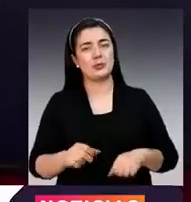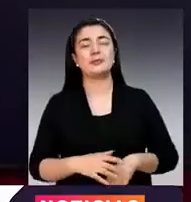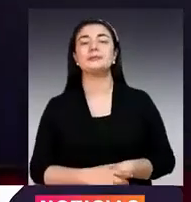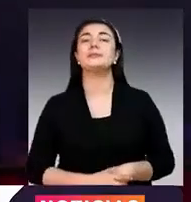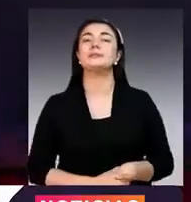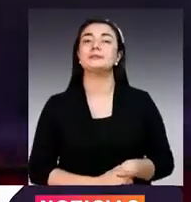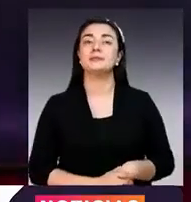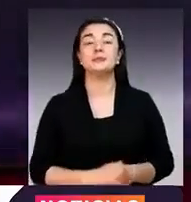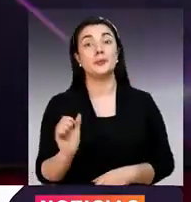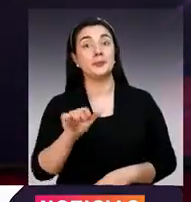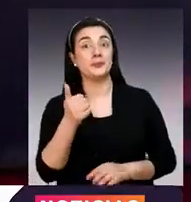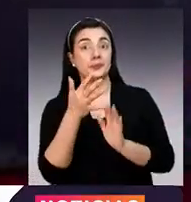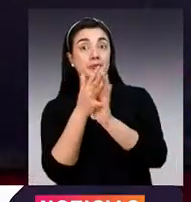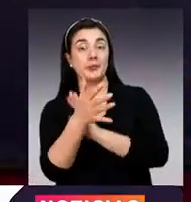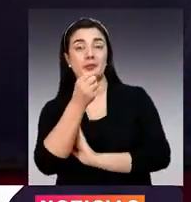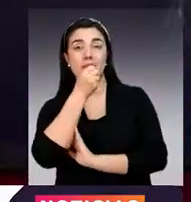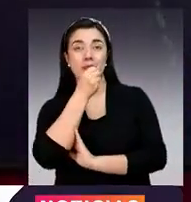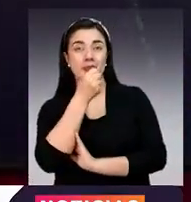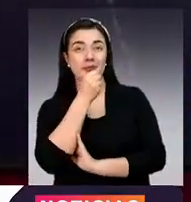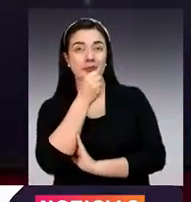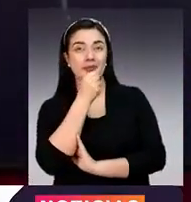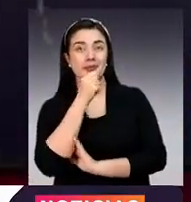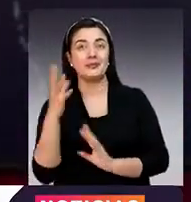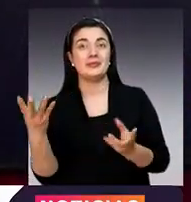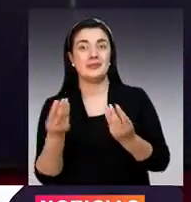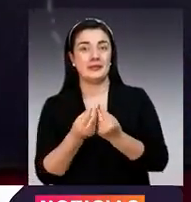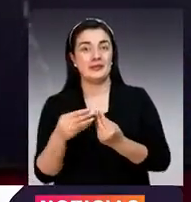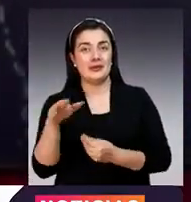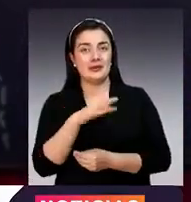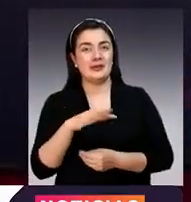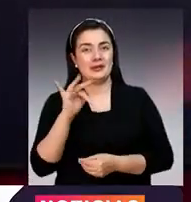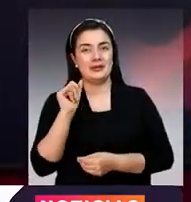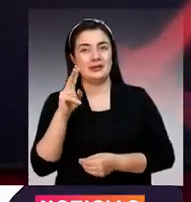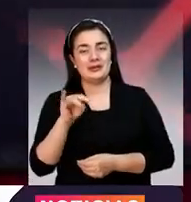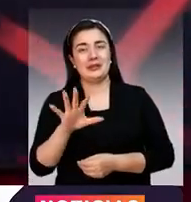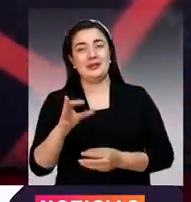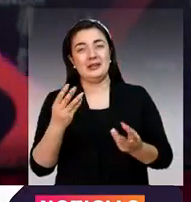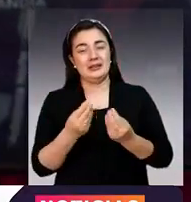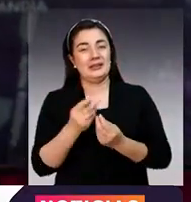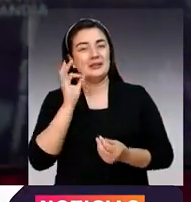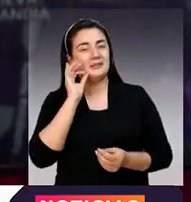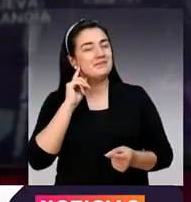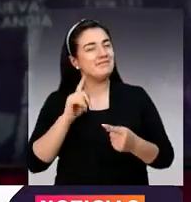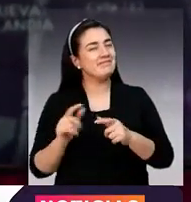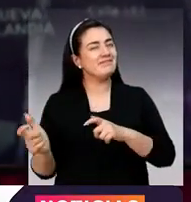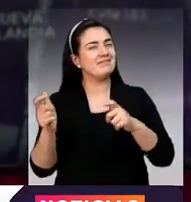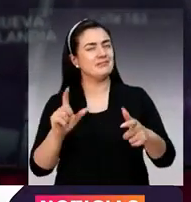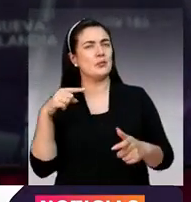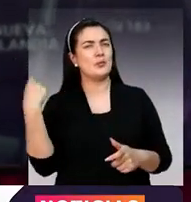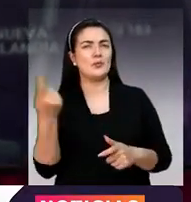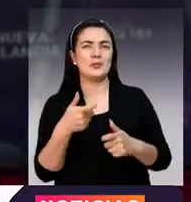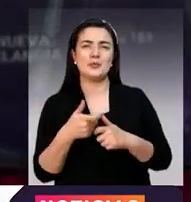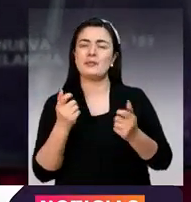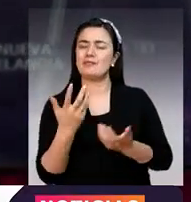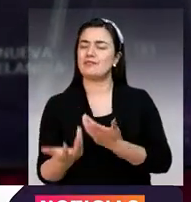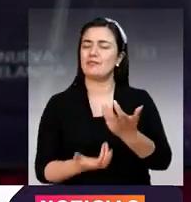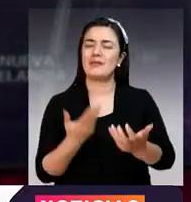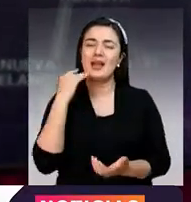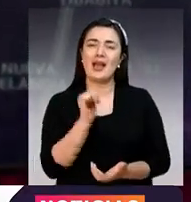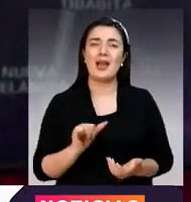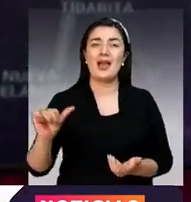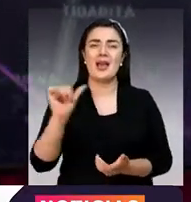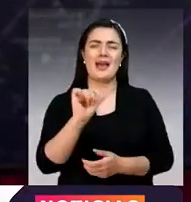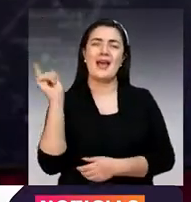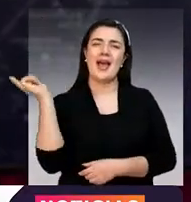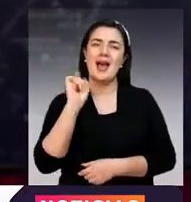En otras noticias, la idea del Fritanga Fest de Bogotá surgió para posicionar un plato tradicional que se vende gracias a la sazón de mujeres que por años han